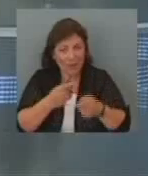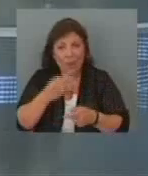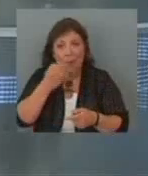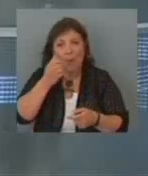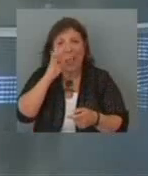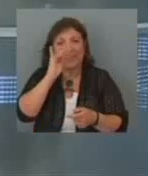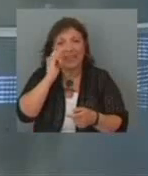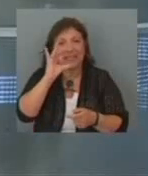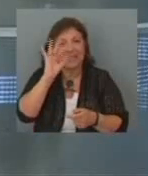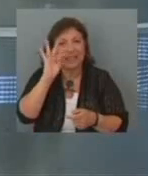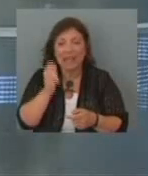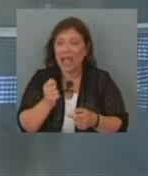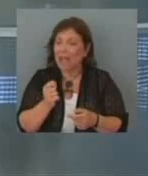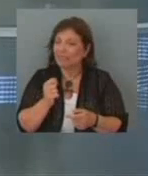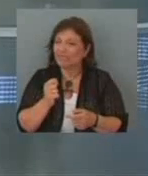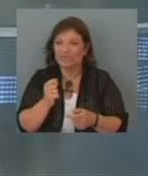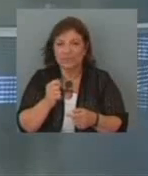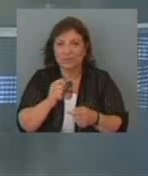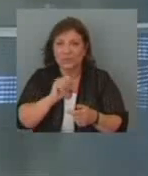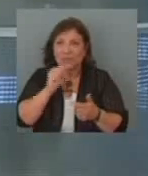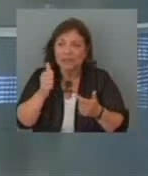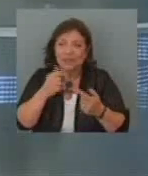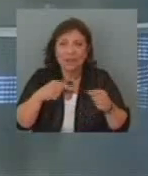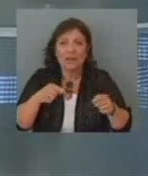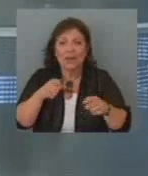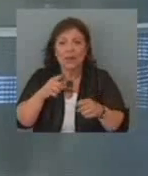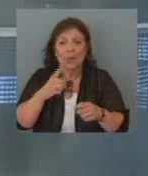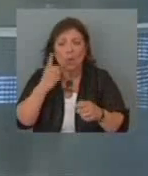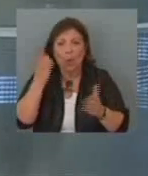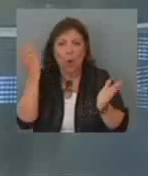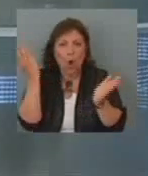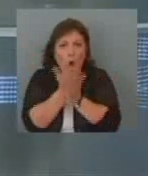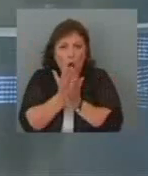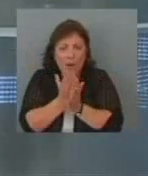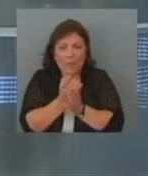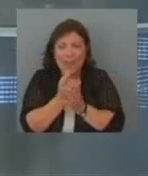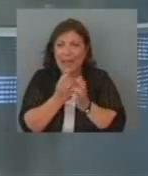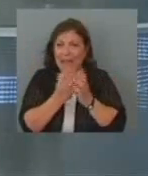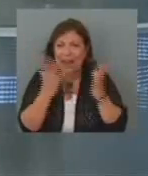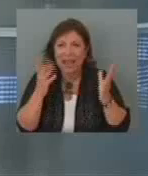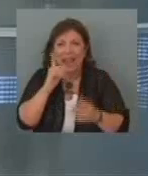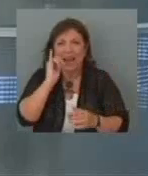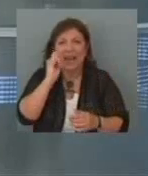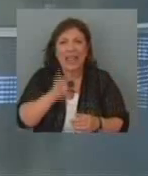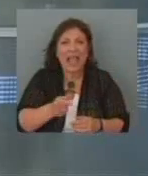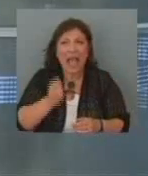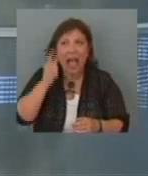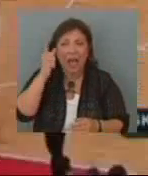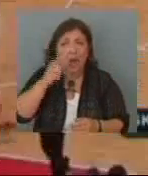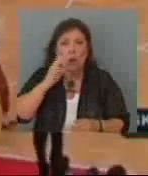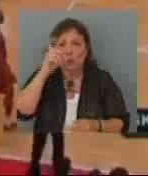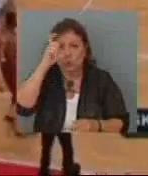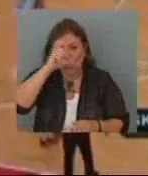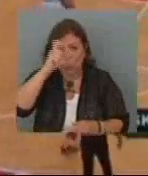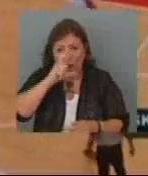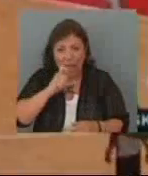Batista ligó muy poquito. El pívot uruguayo se llevó un golpe terrible jugando en la Liga Turca.